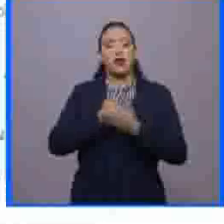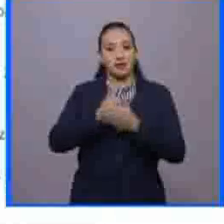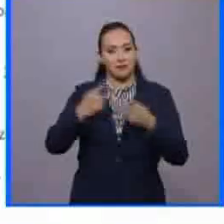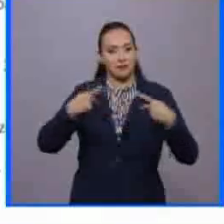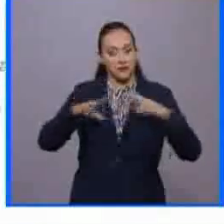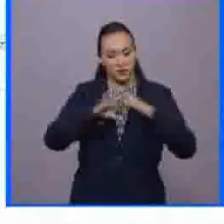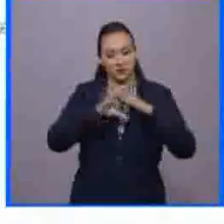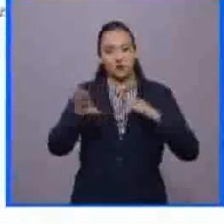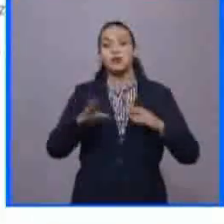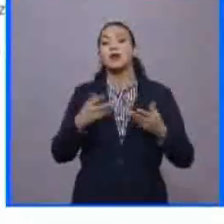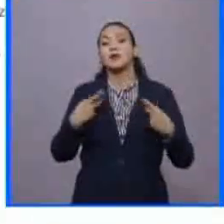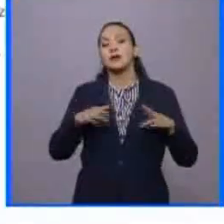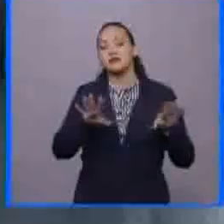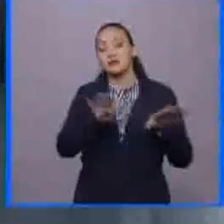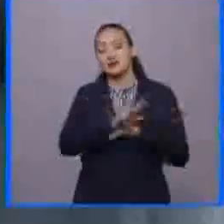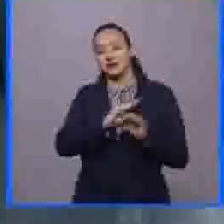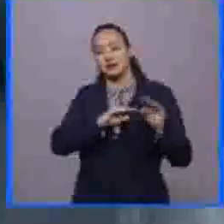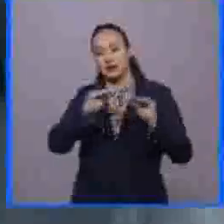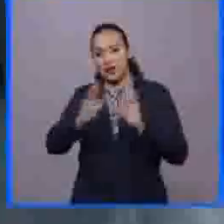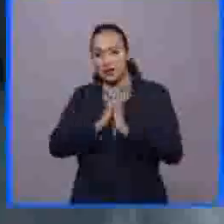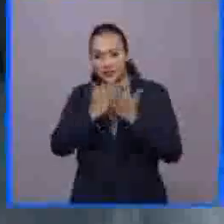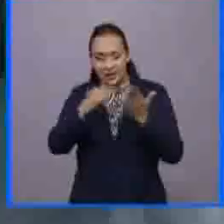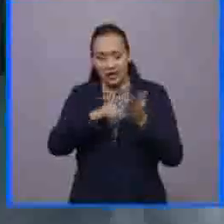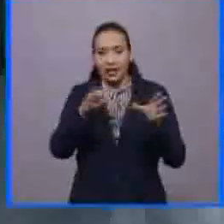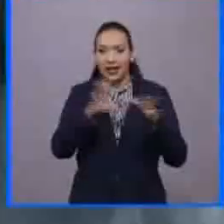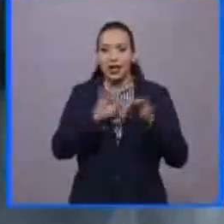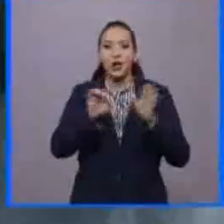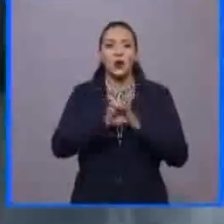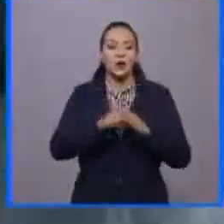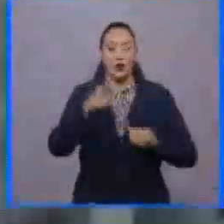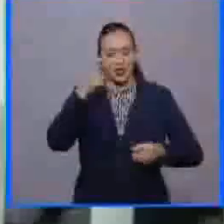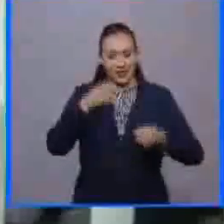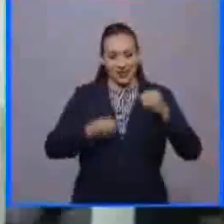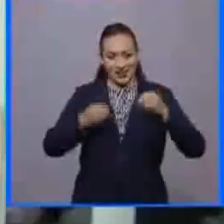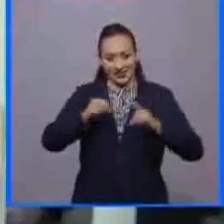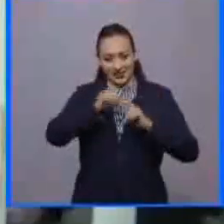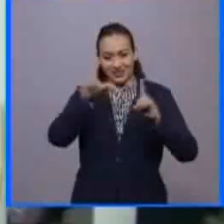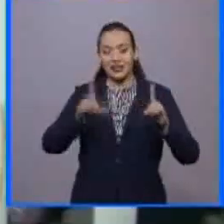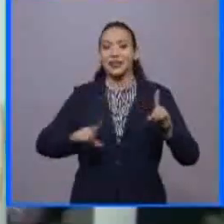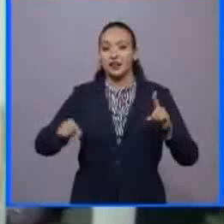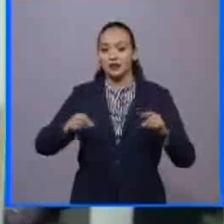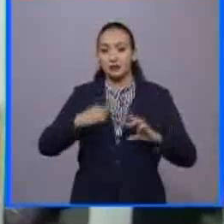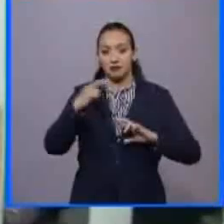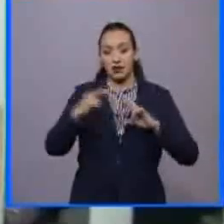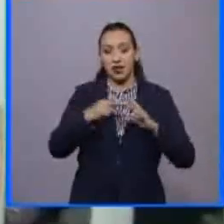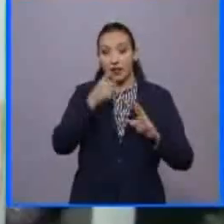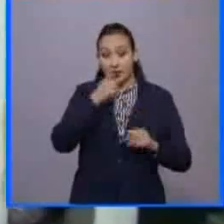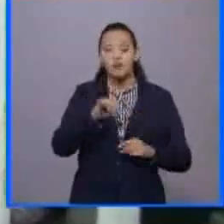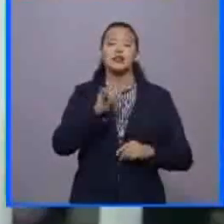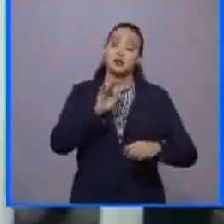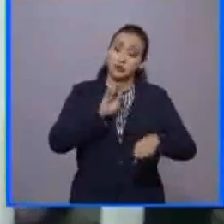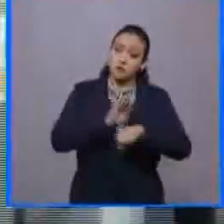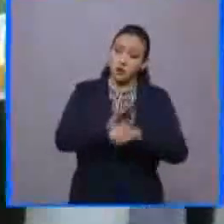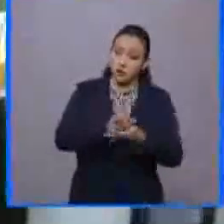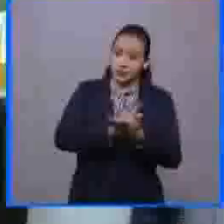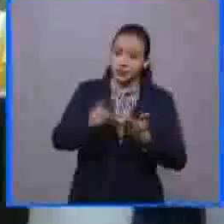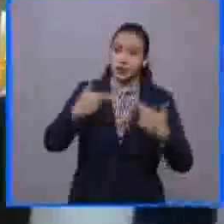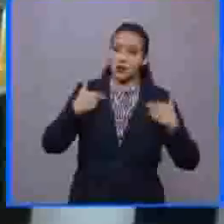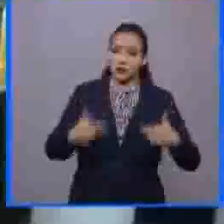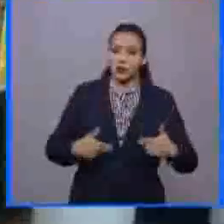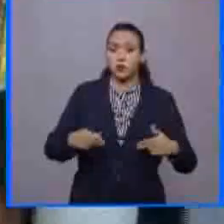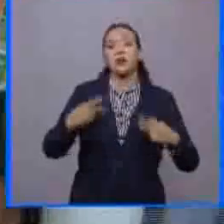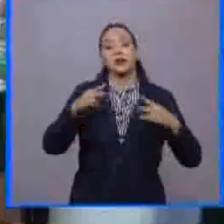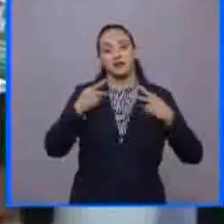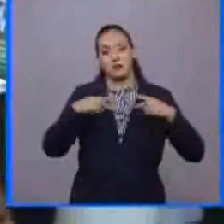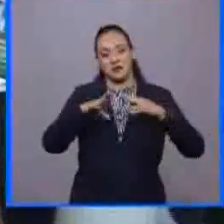tema. La obra da cuenta de cómo el Tribunal Regional se ha pronunciado sobre el derecho de las personas migrantes a que se